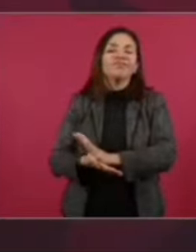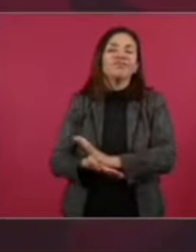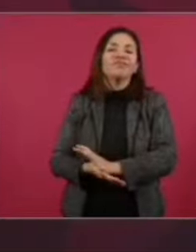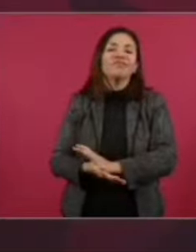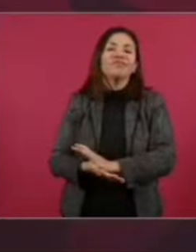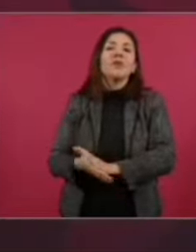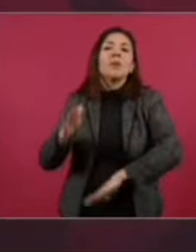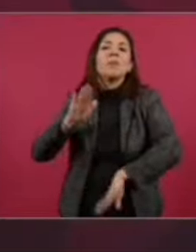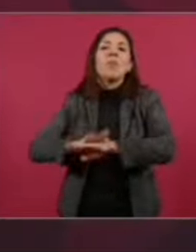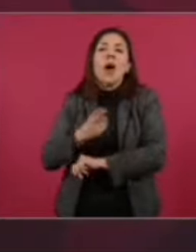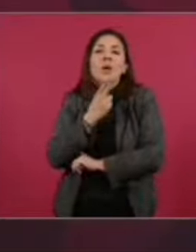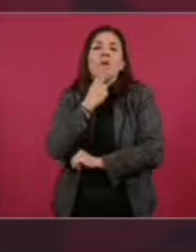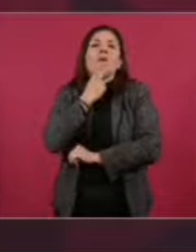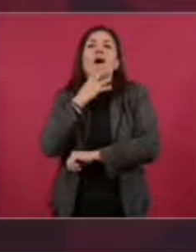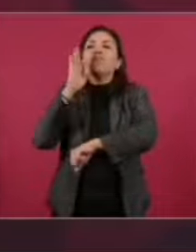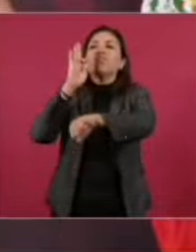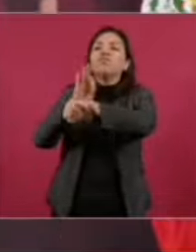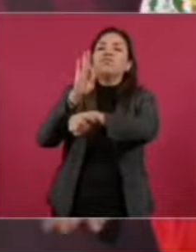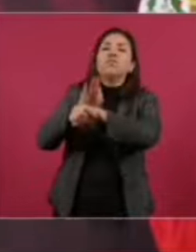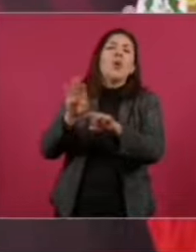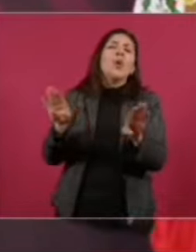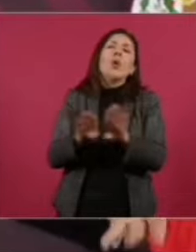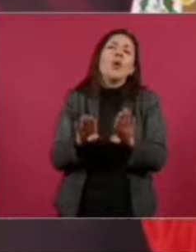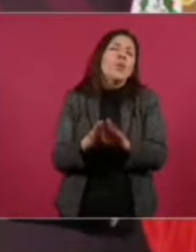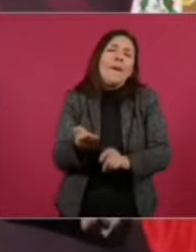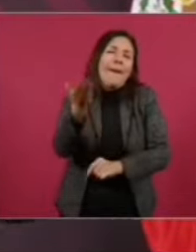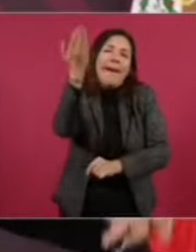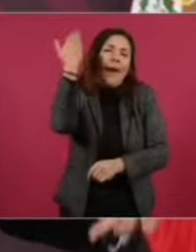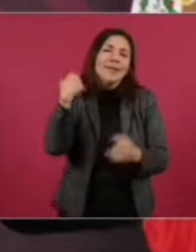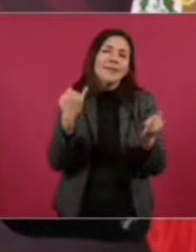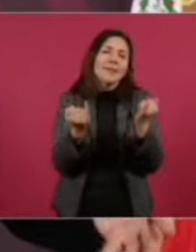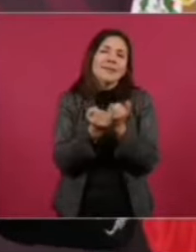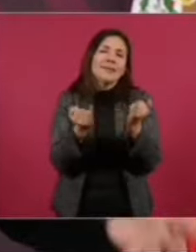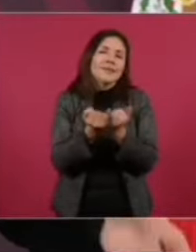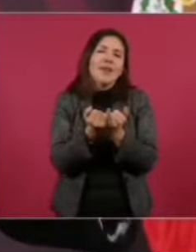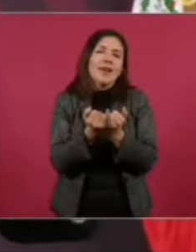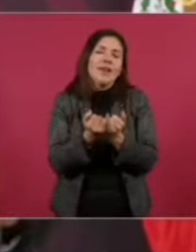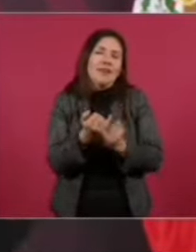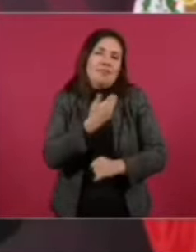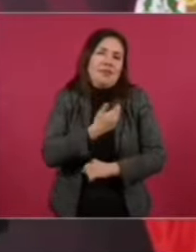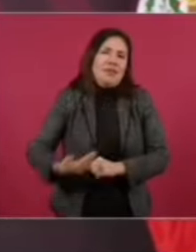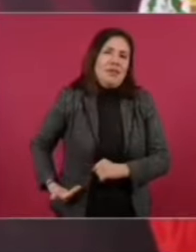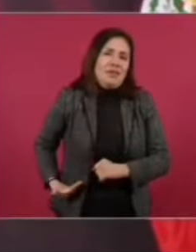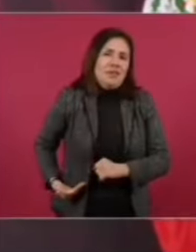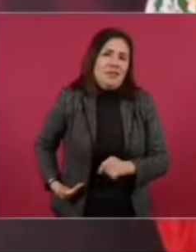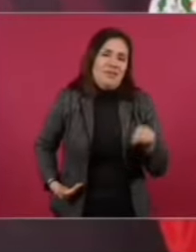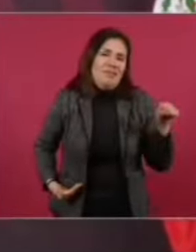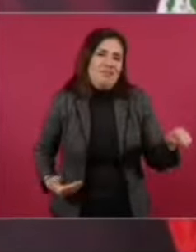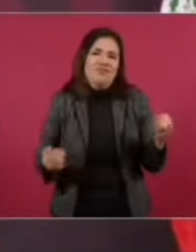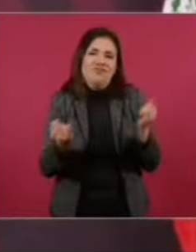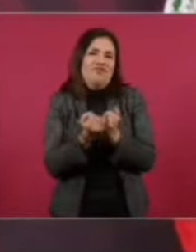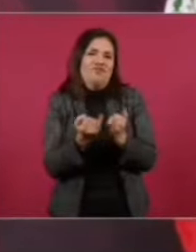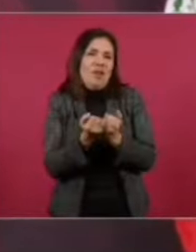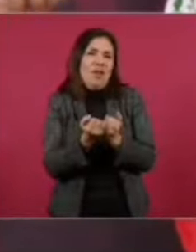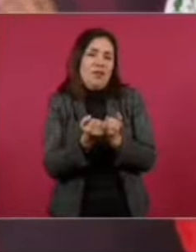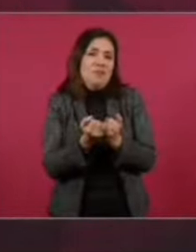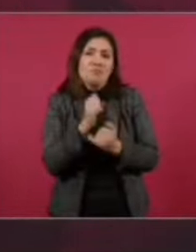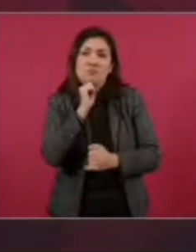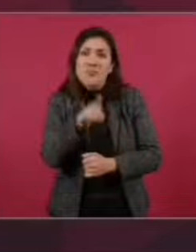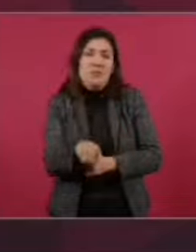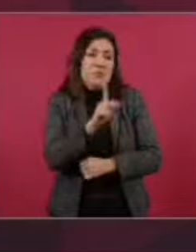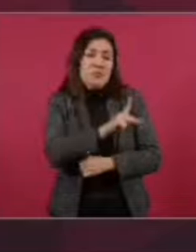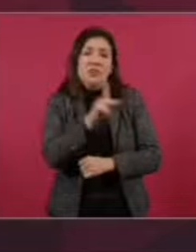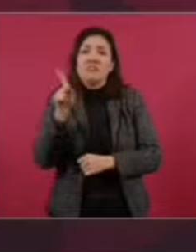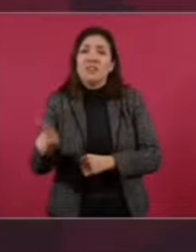un poder al servicio, como estaba también el Ejecutivo, lo mismo,